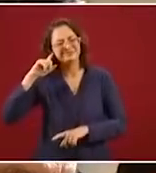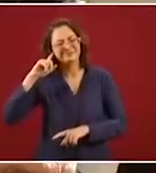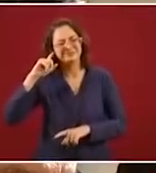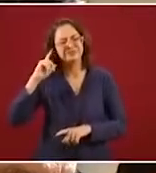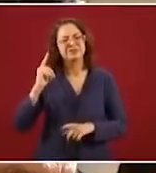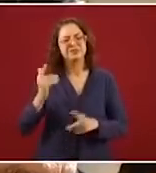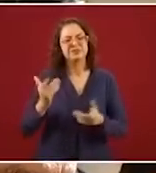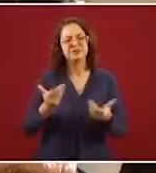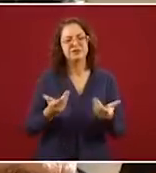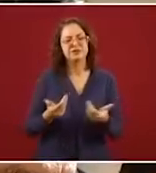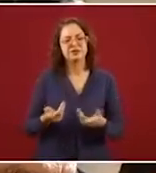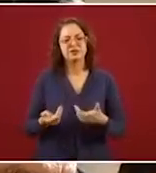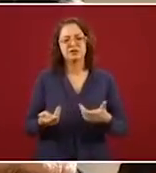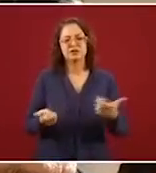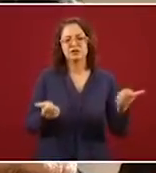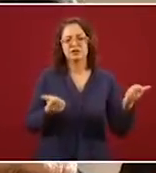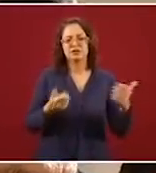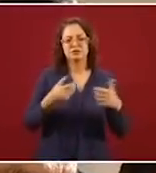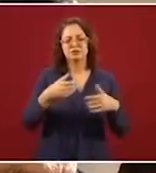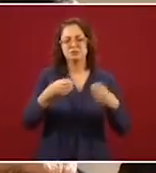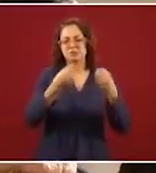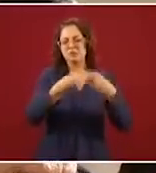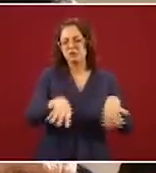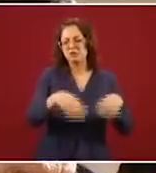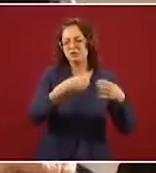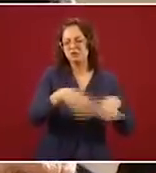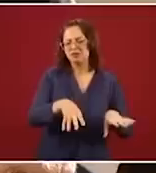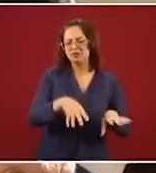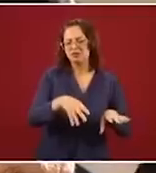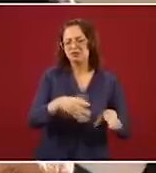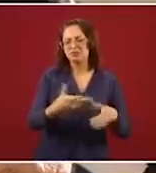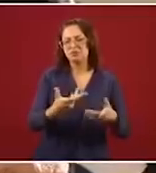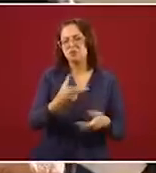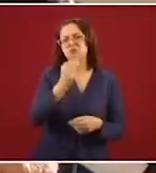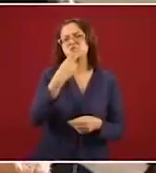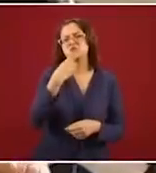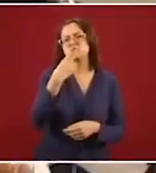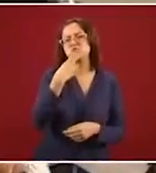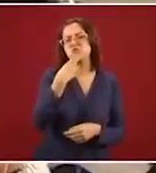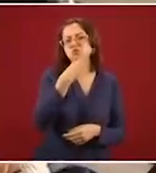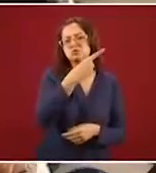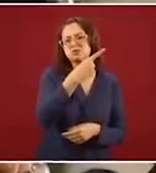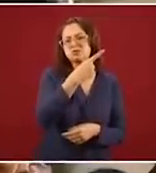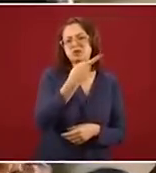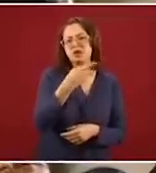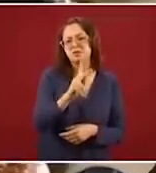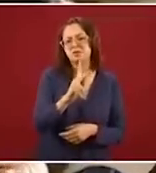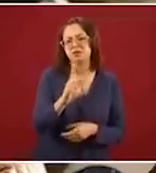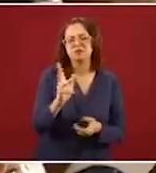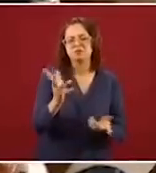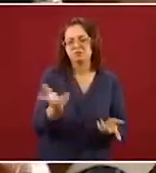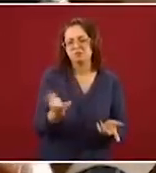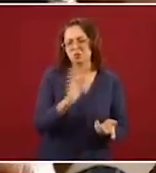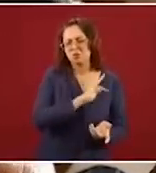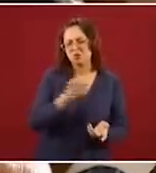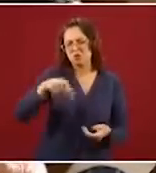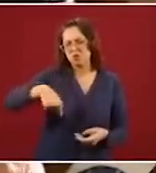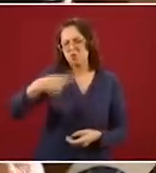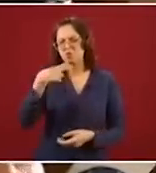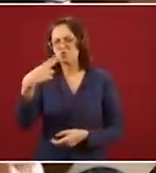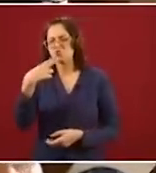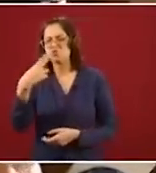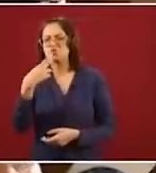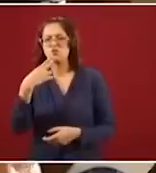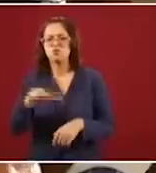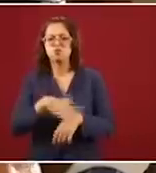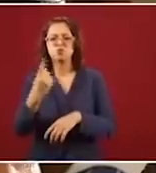y es un buen número de ambulancias que hay un déficit importante en la frontera. Ahora, como usted lo dice